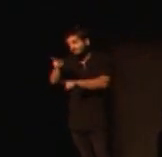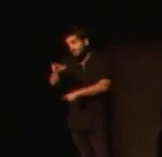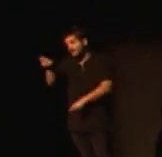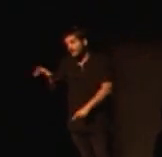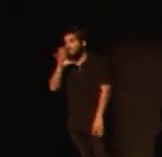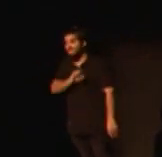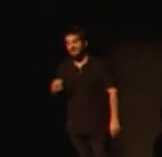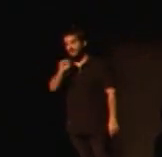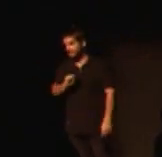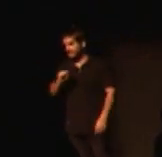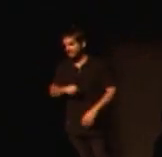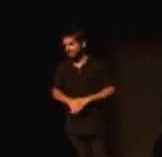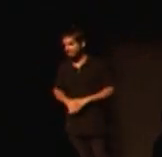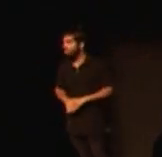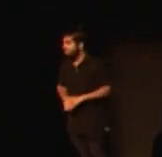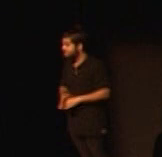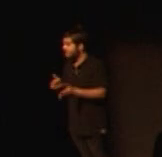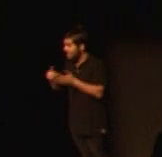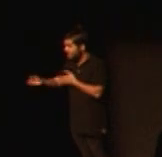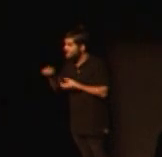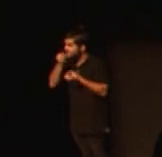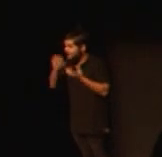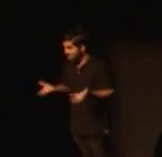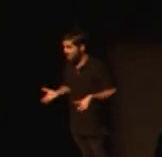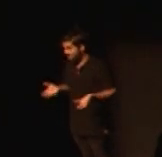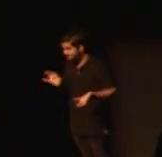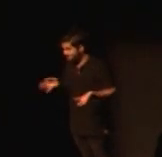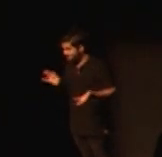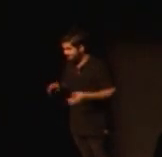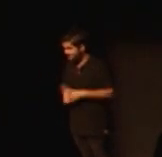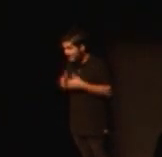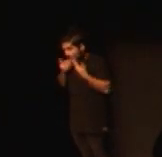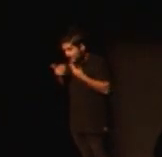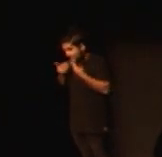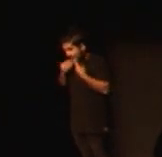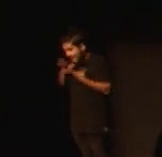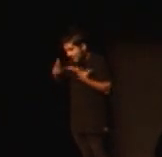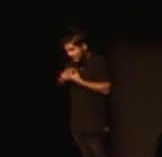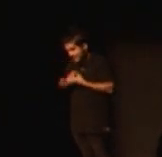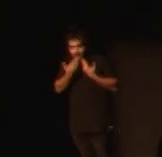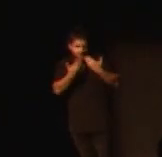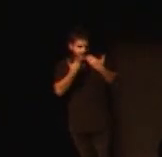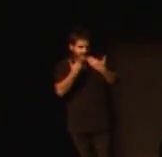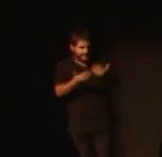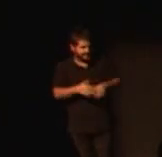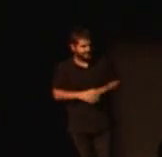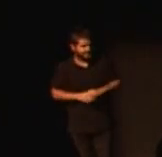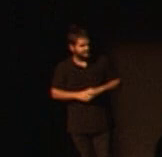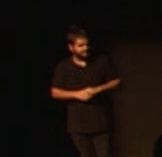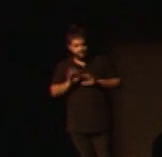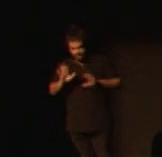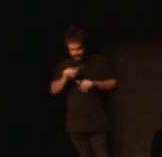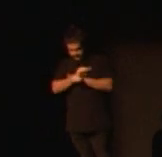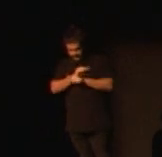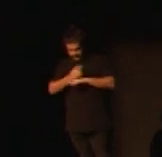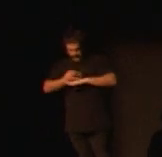Pues mucho por venir, como dices, José Luis. Muchísimas gracias. Muchísimas gracias a ti, Laura. Muchas gracias. No te vayas muy lejos, que el tren está a punto de salir,